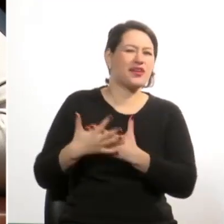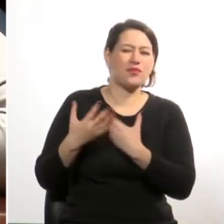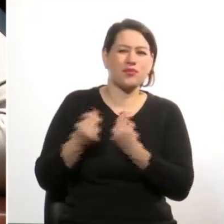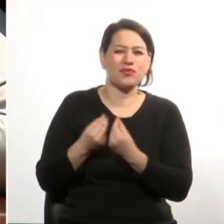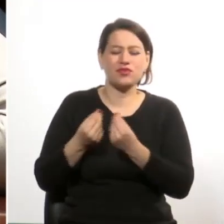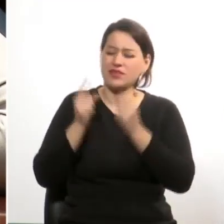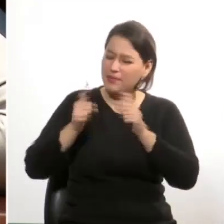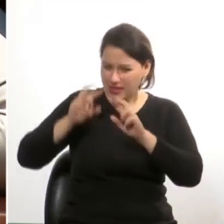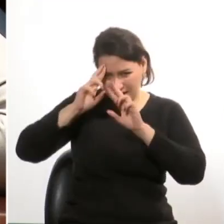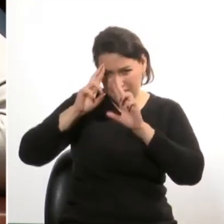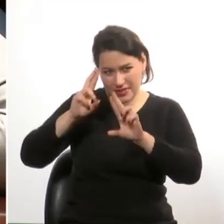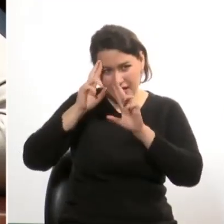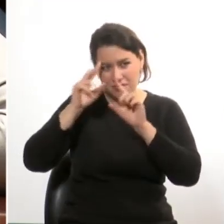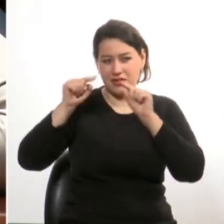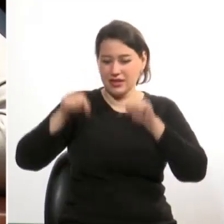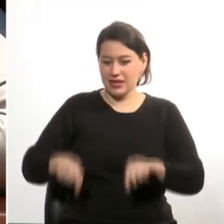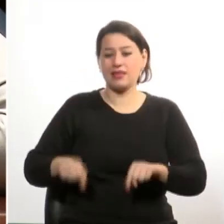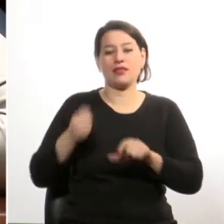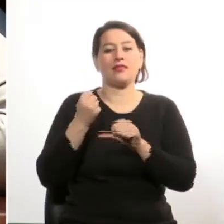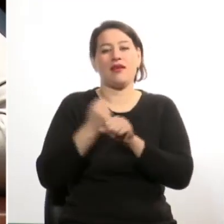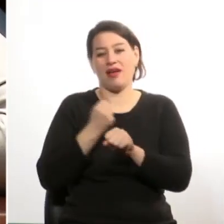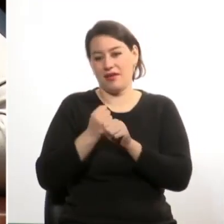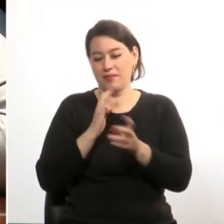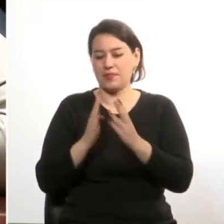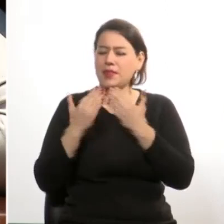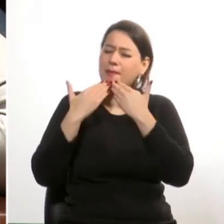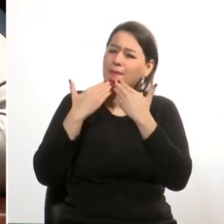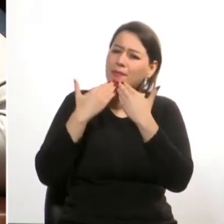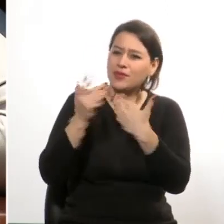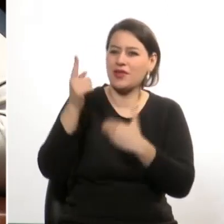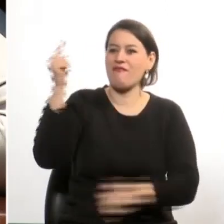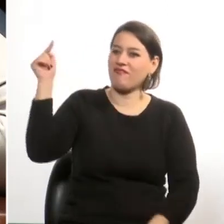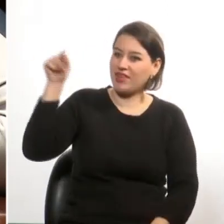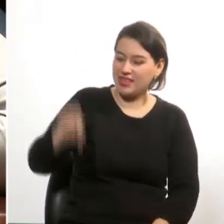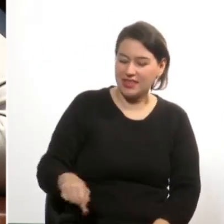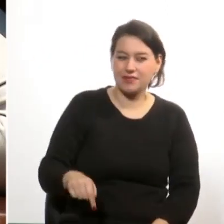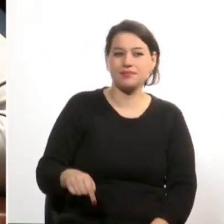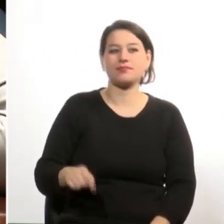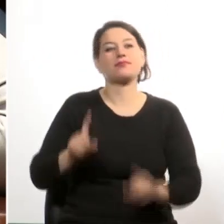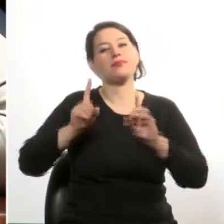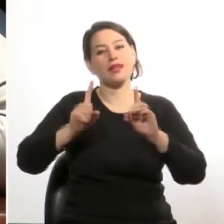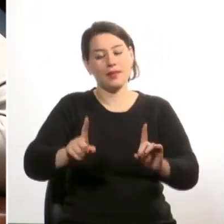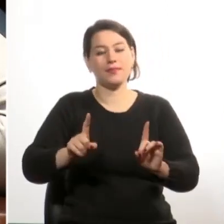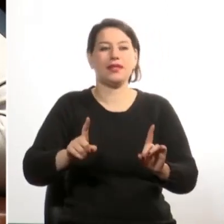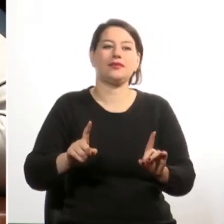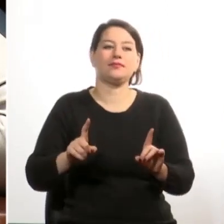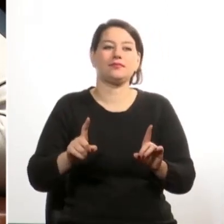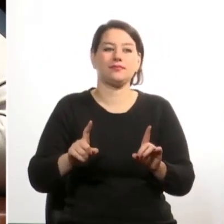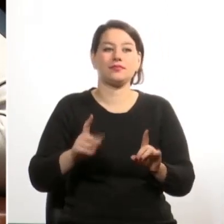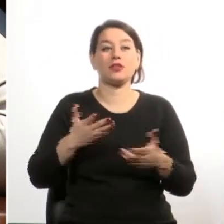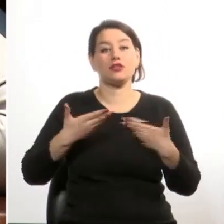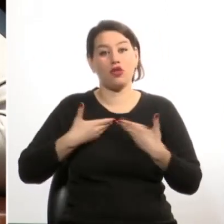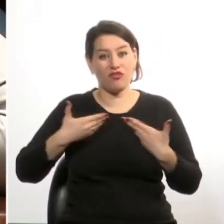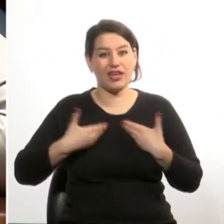muy respetado en este ámbito. Te agradezco mucho que estés acá, y a las